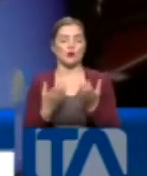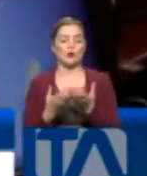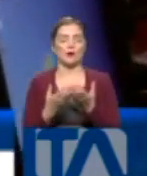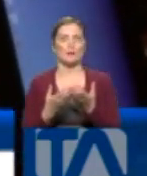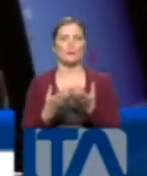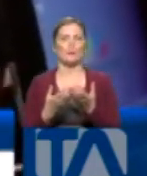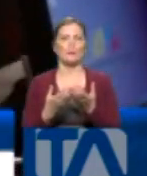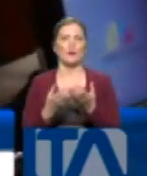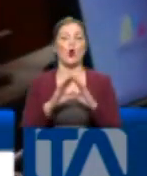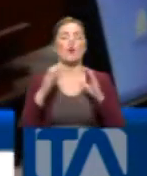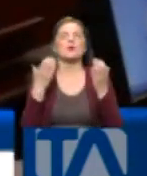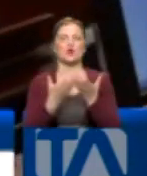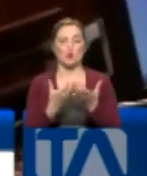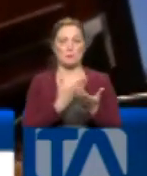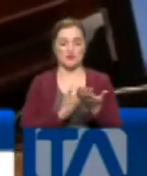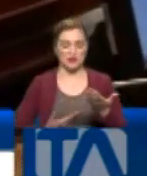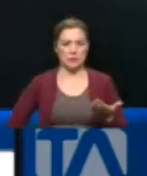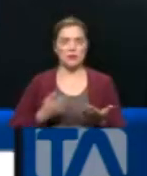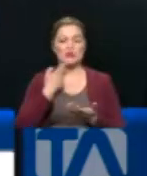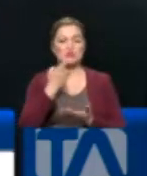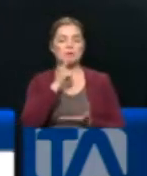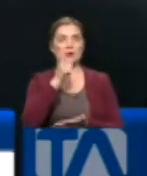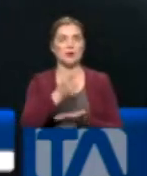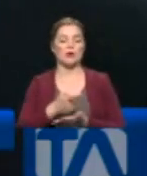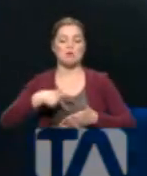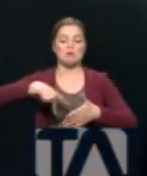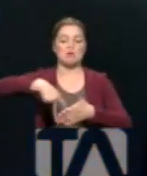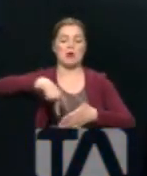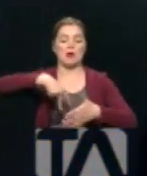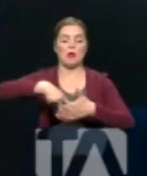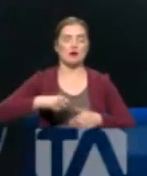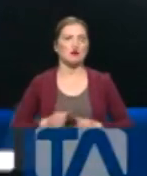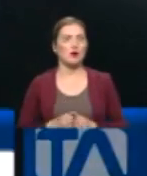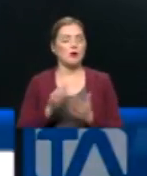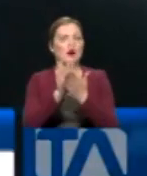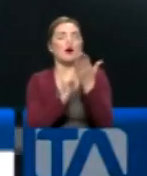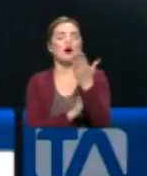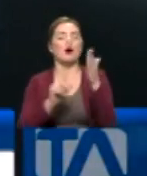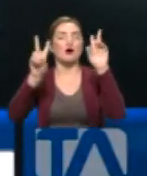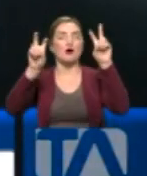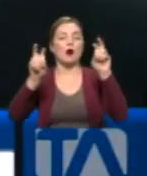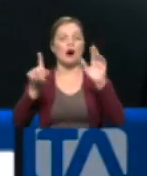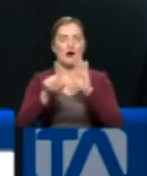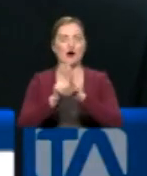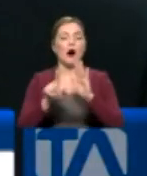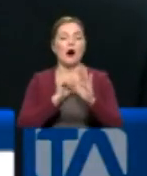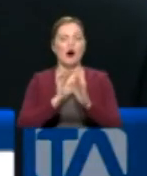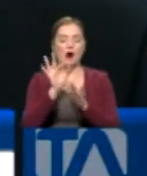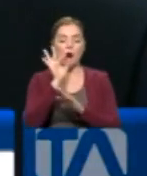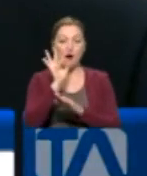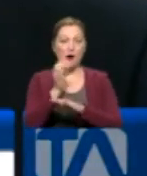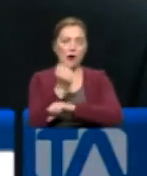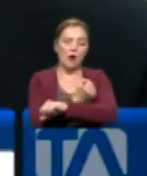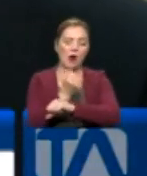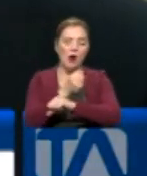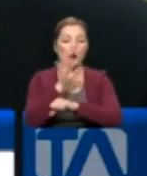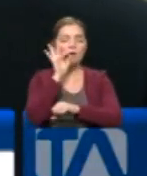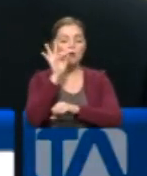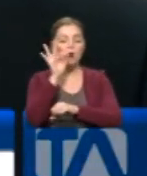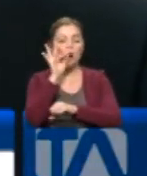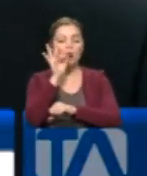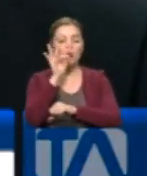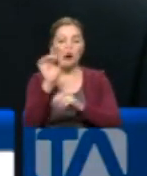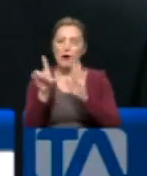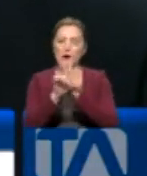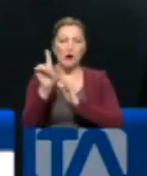William Garzón, reconoce los obstáculos. El espíritu del proyecto jamás fue legalizar el uso de la marihuana ni el uso del cannabis, nunca ha